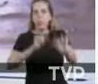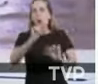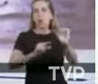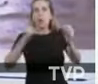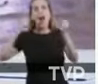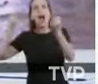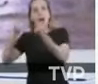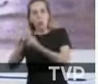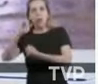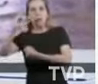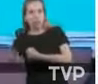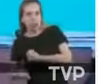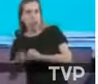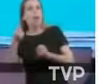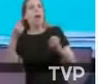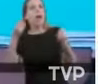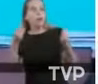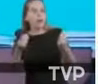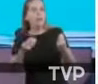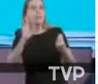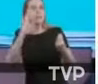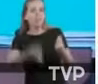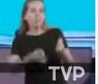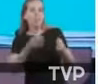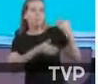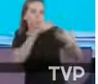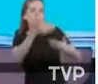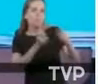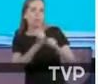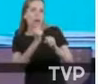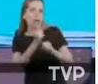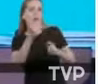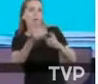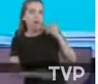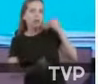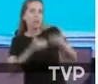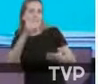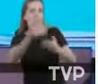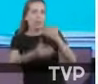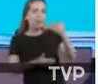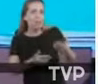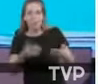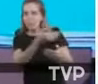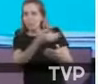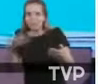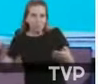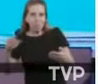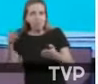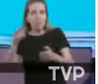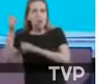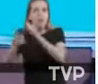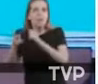acuerdo para la recuperación, entendiendo que vamos a tener que seguir trabajando, dando más pasos en la línea de lo que plantea el gobernador